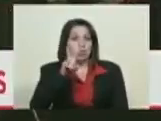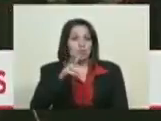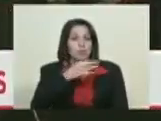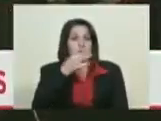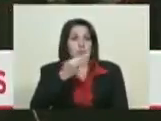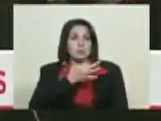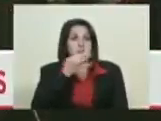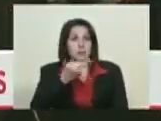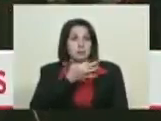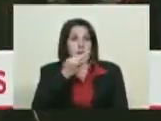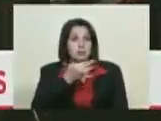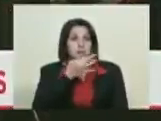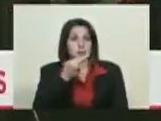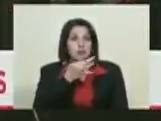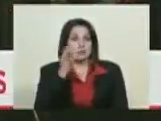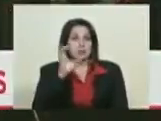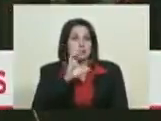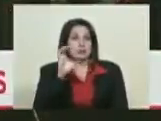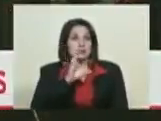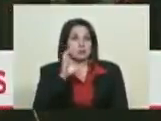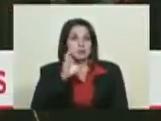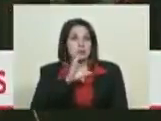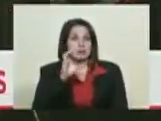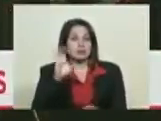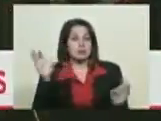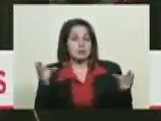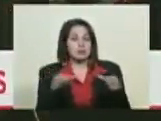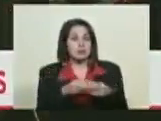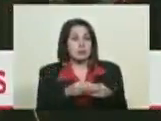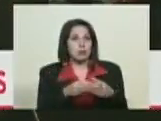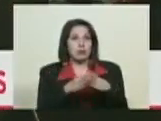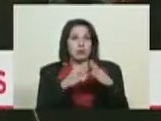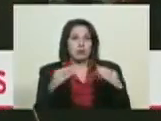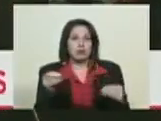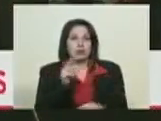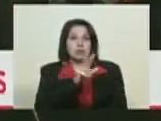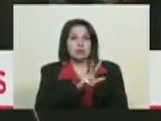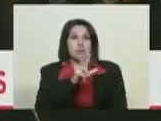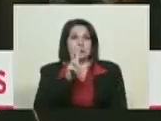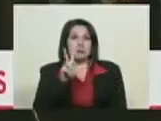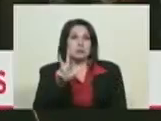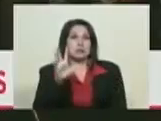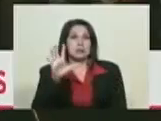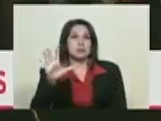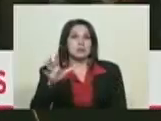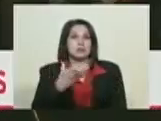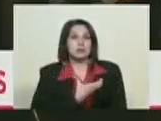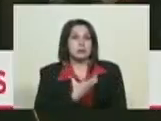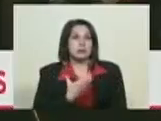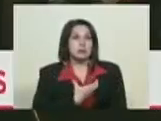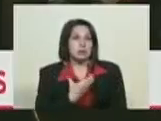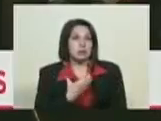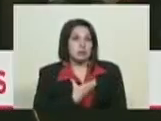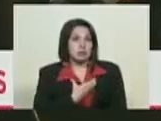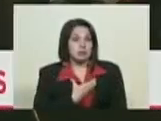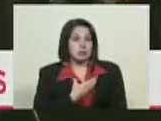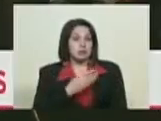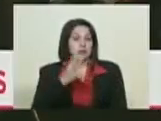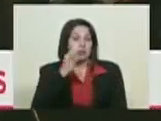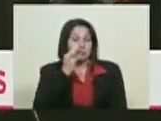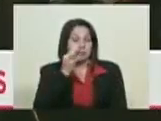2 de la tarde. Caracas, reunión con los 335 alcaldes y